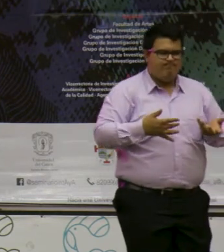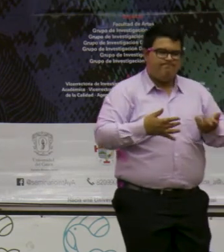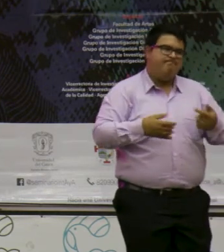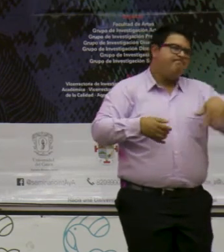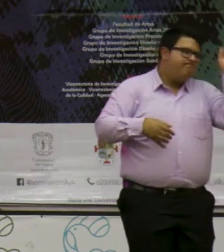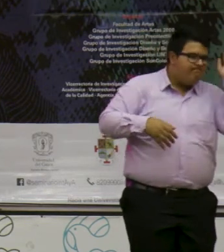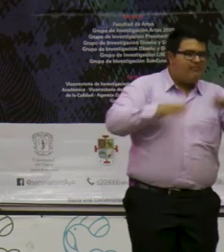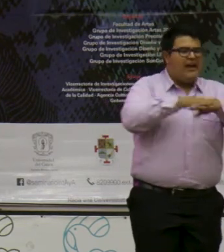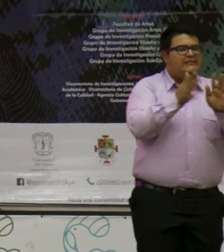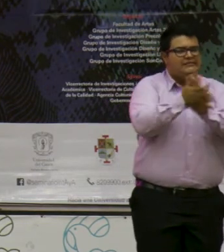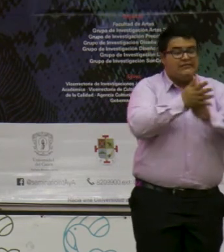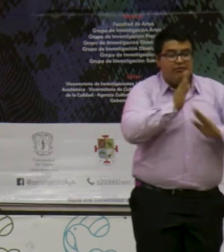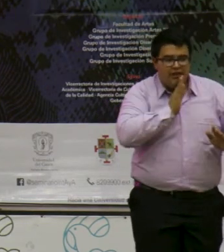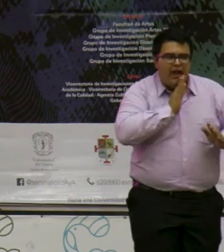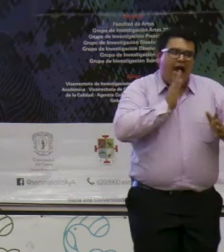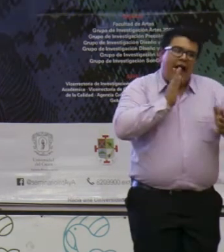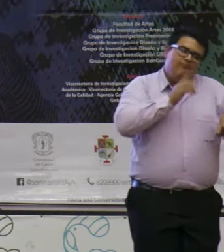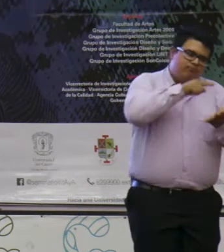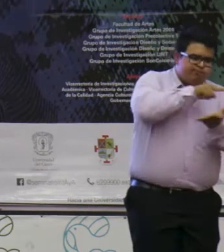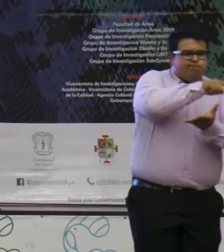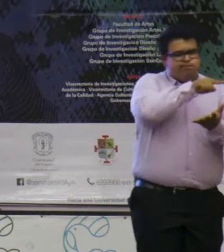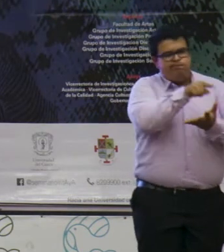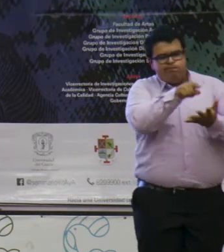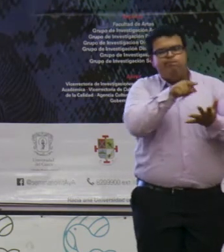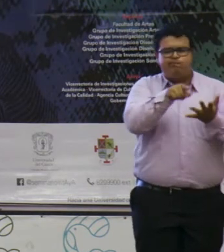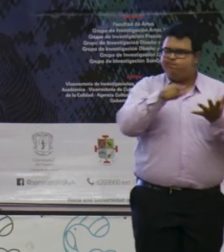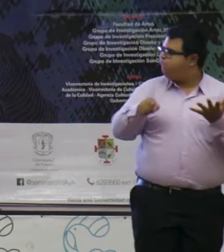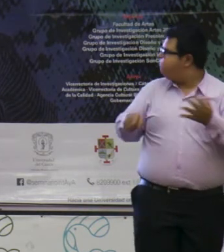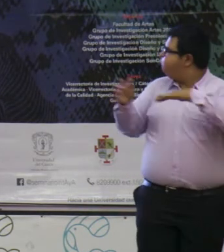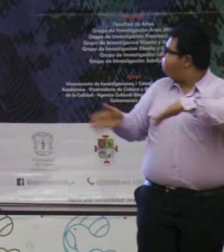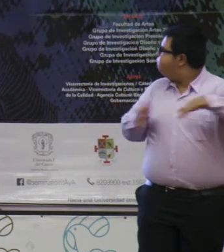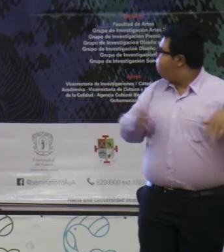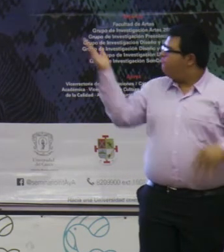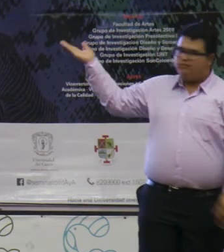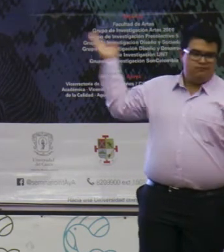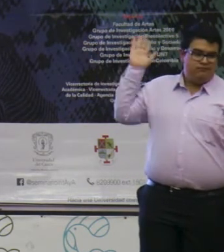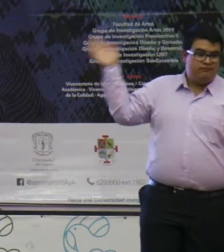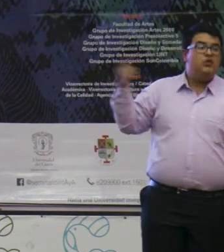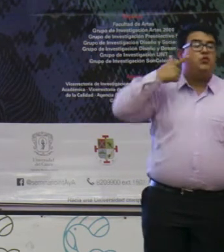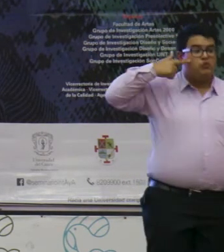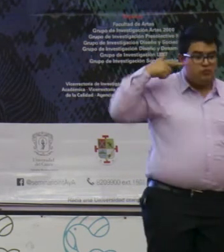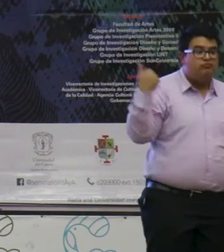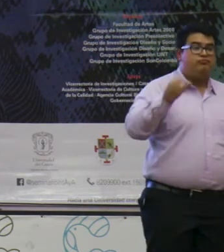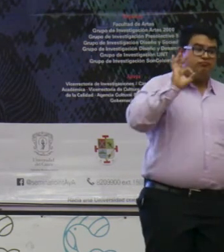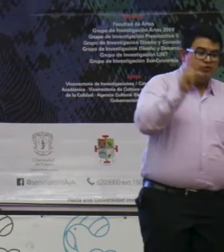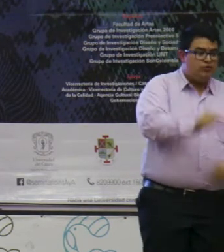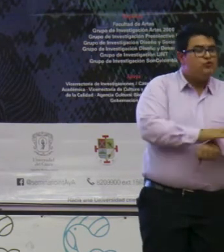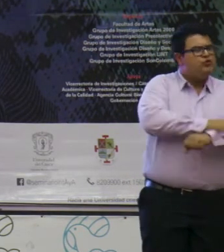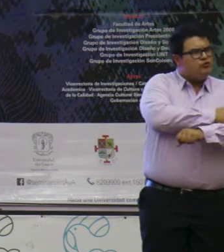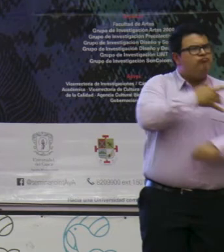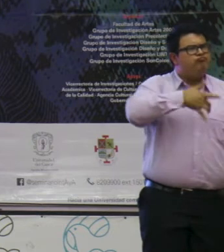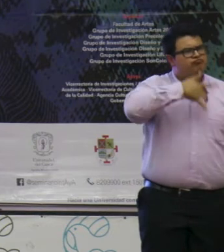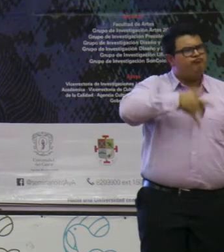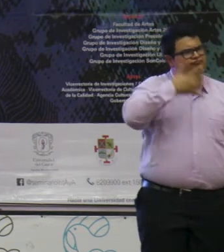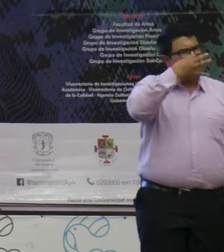leerlo a la luz de muchísimas vertientes. Archivos para encontrar que son bastante interesantes, que además nos ponen a revisar